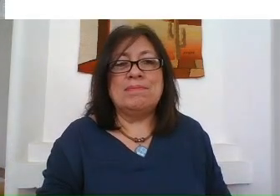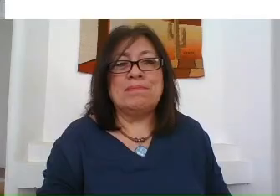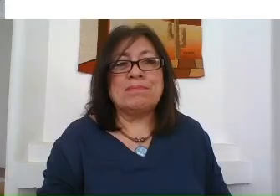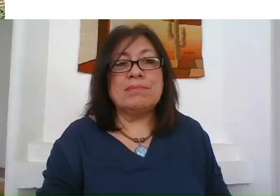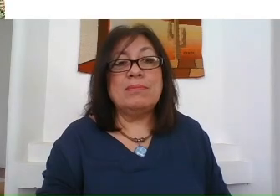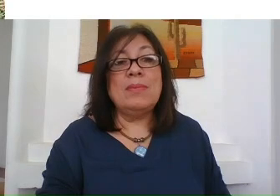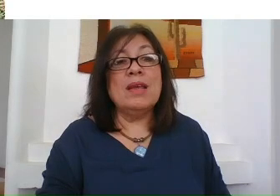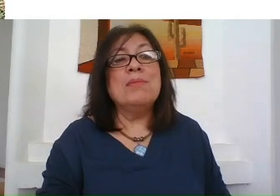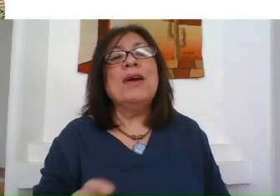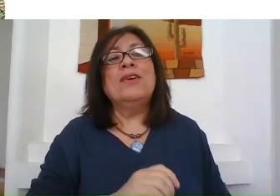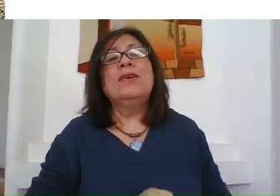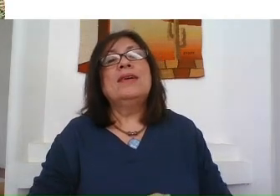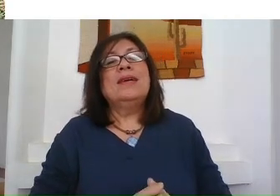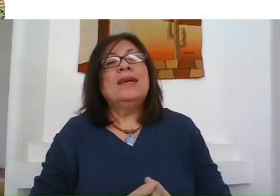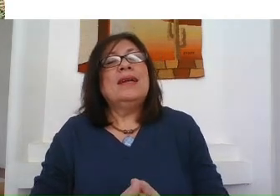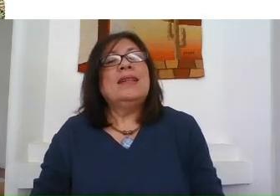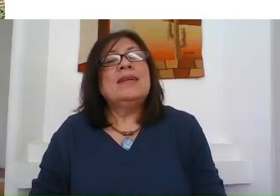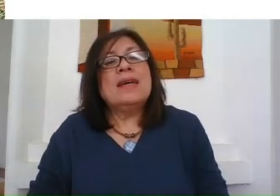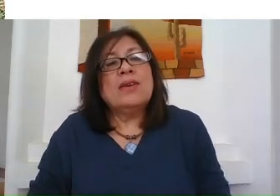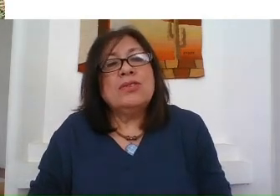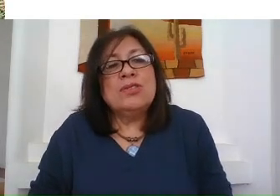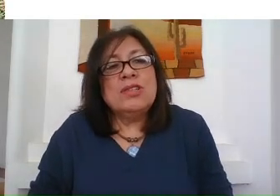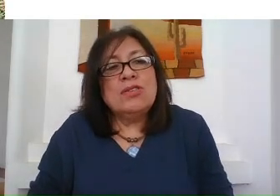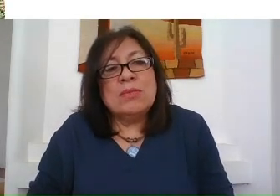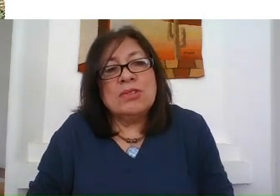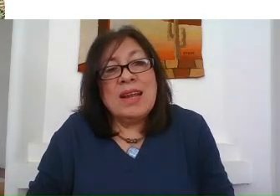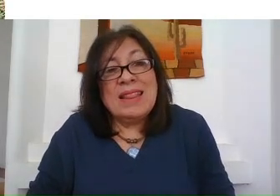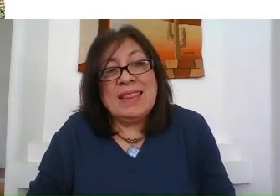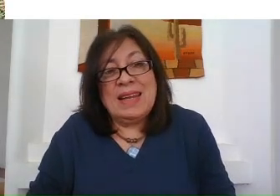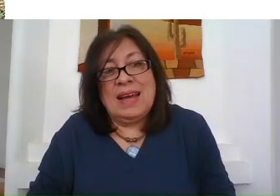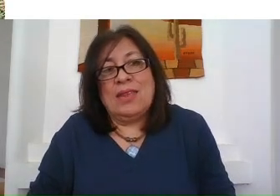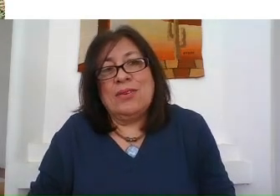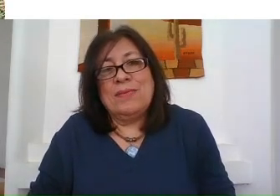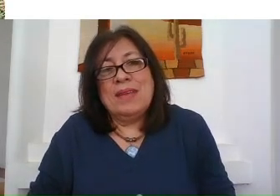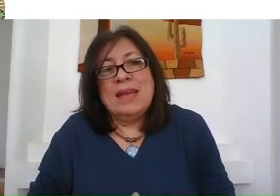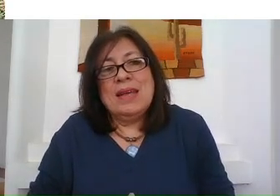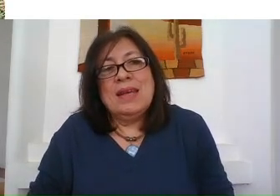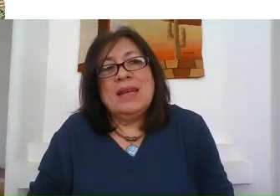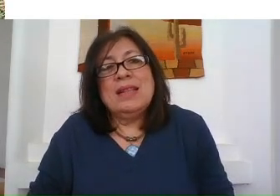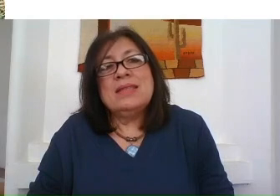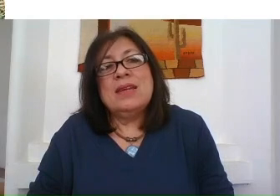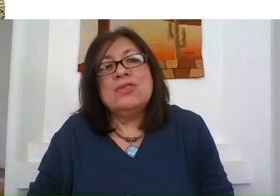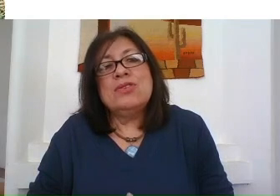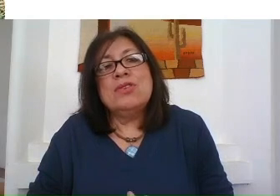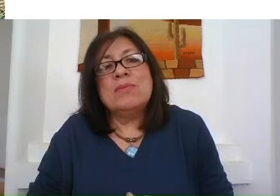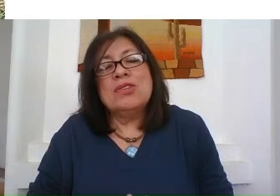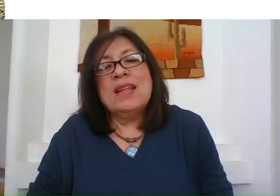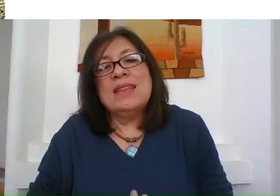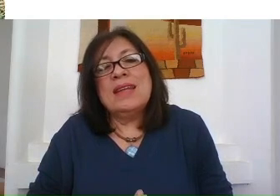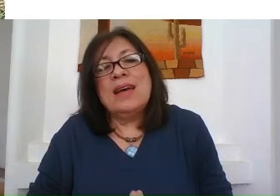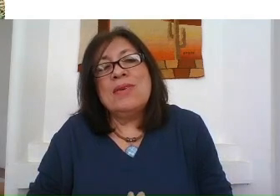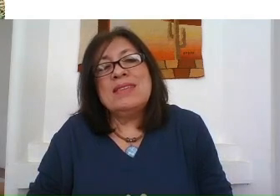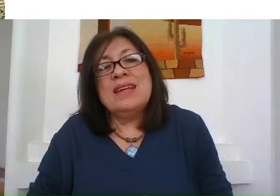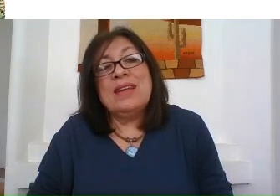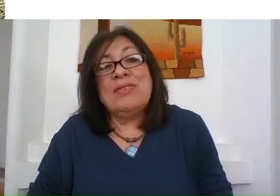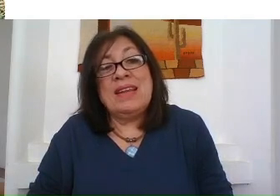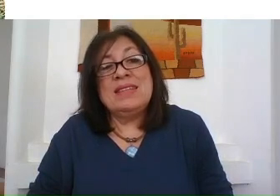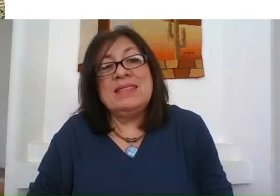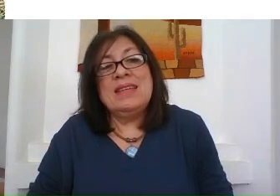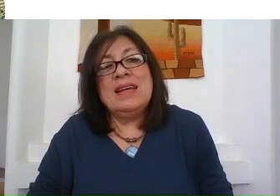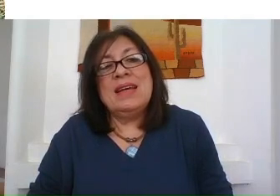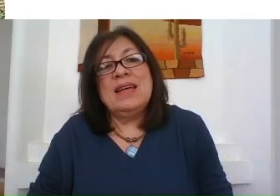Eh, bueno, el desarrollo psicomotor alterado. El desarrollo psicomotor alterado